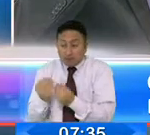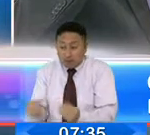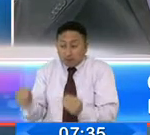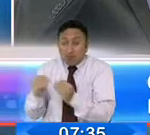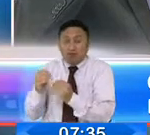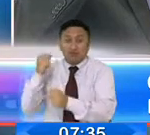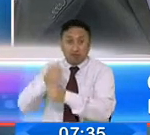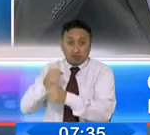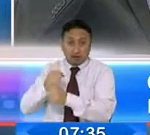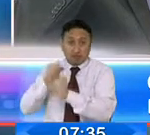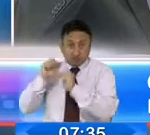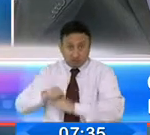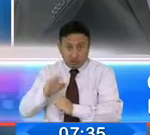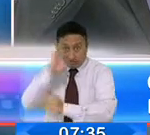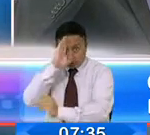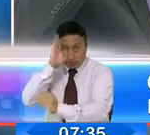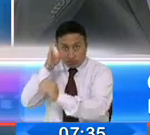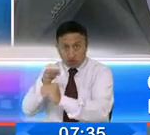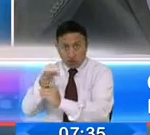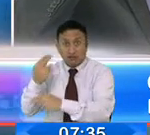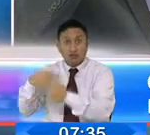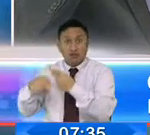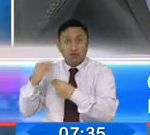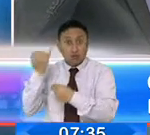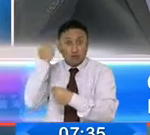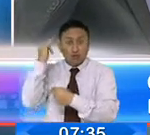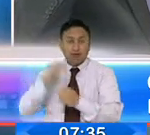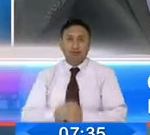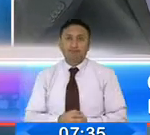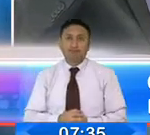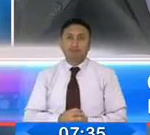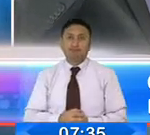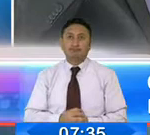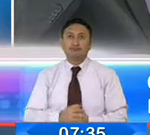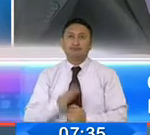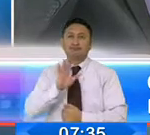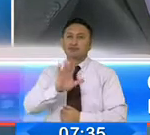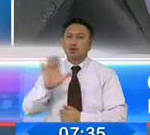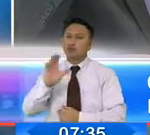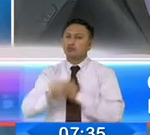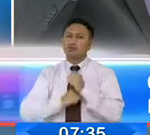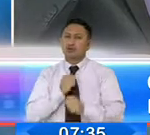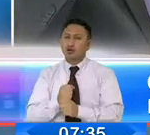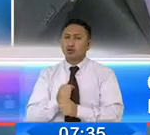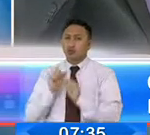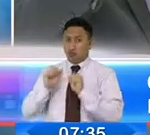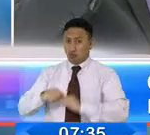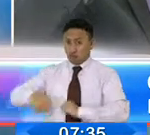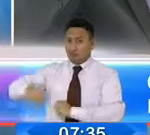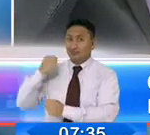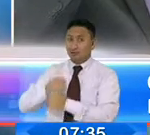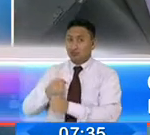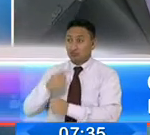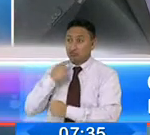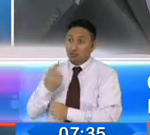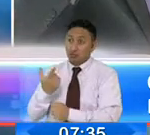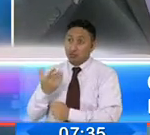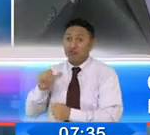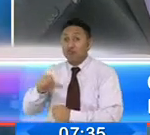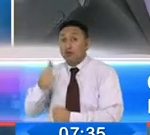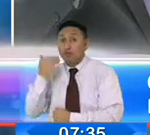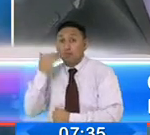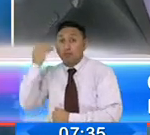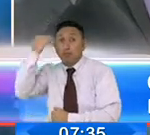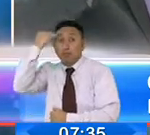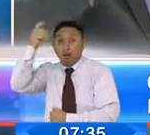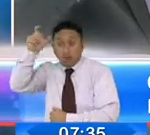enfoque principalmente en la innovación. Ministro, 55 años todavía está en edad para emprender. Yo le hablo de los adultos, personas que